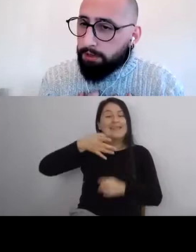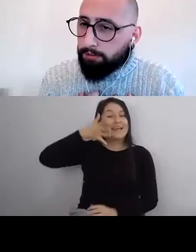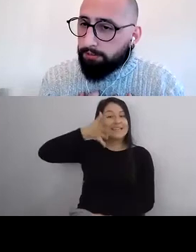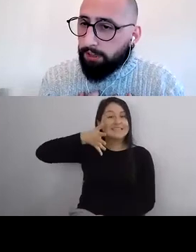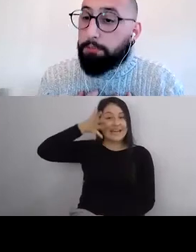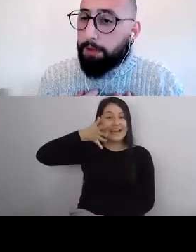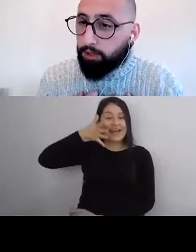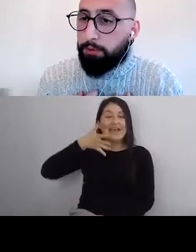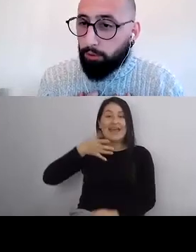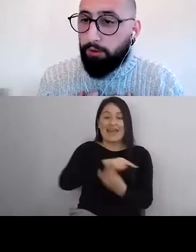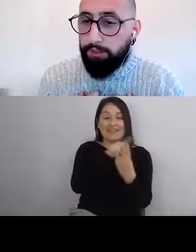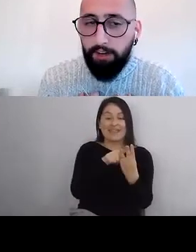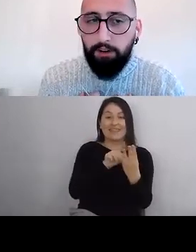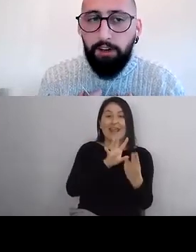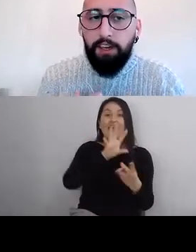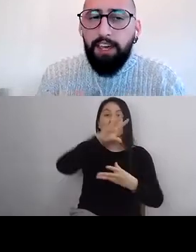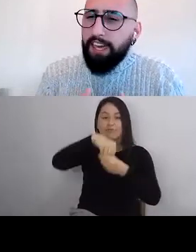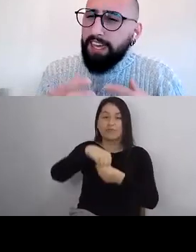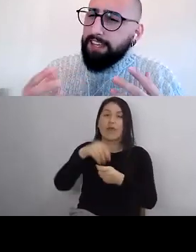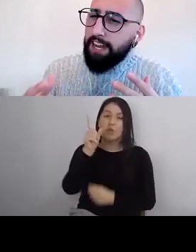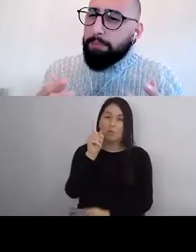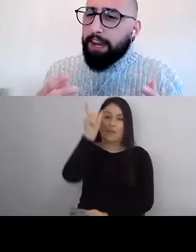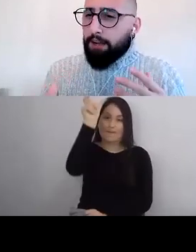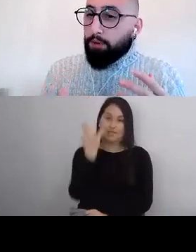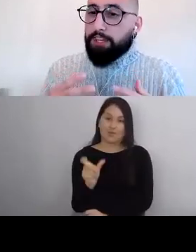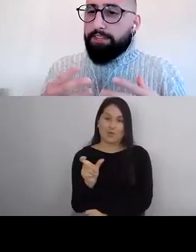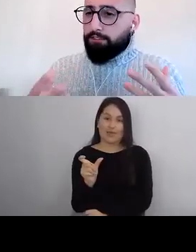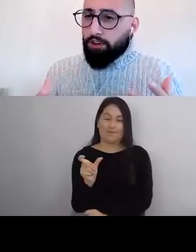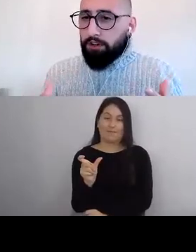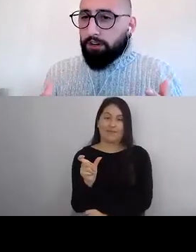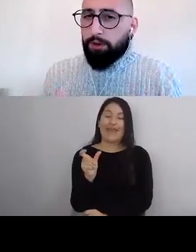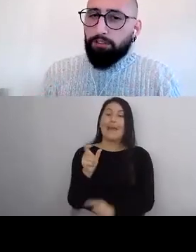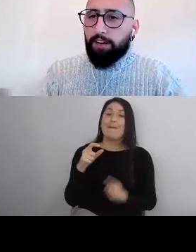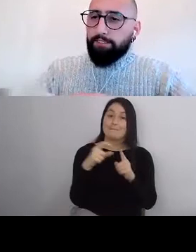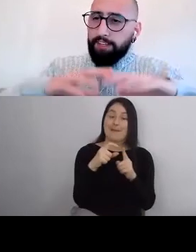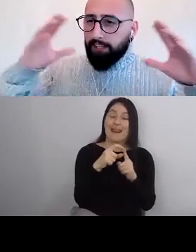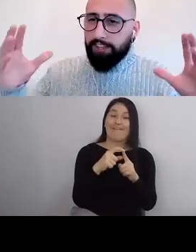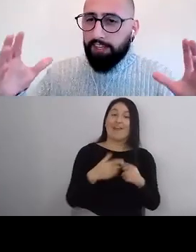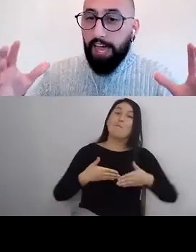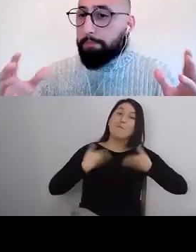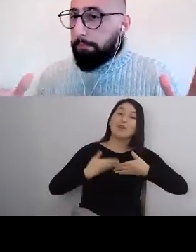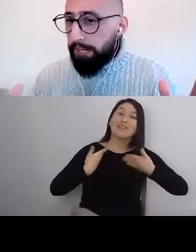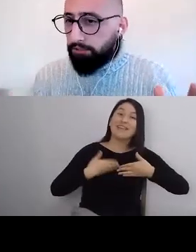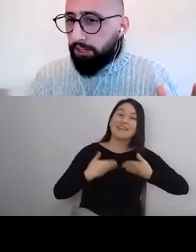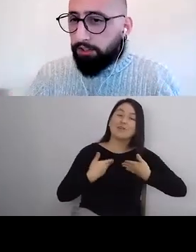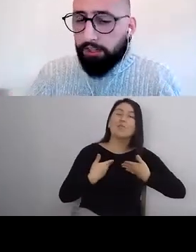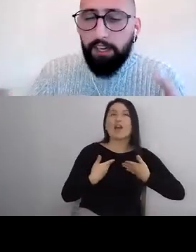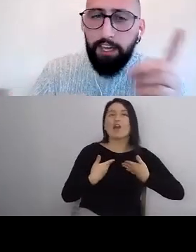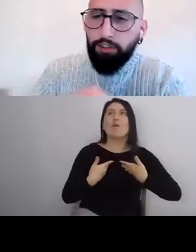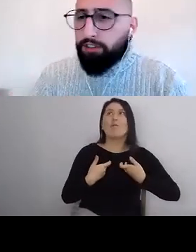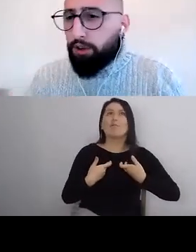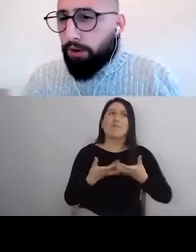uno mismo al momento de postular un trabajo. Y quizás la palabra motivación puede sonar bastante amplia, ¿no es